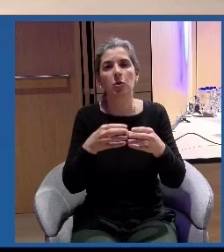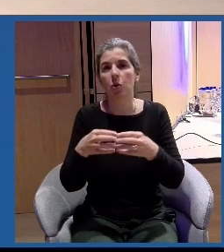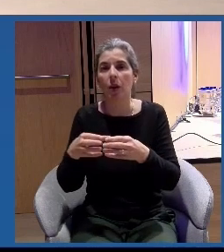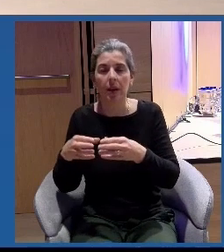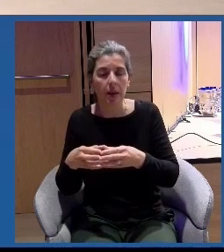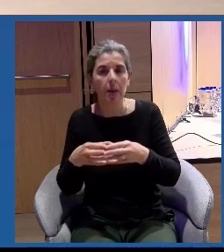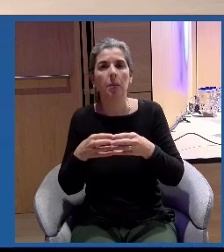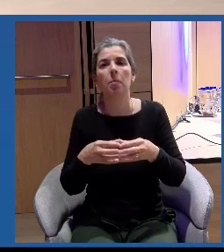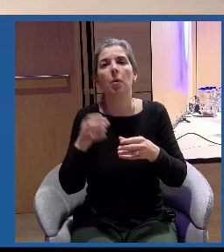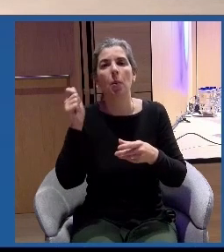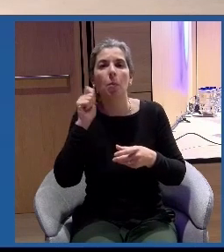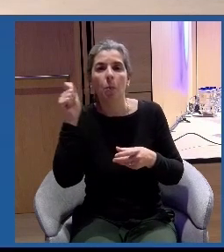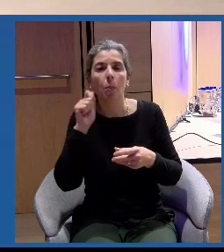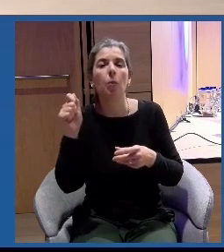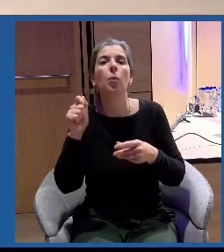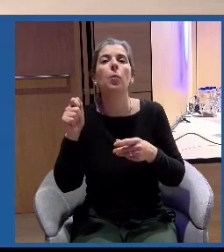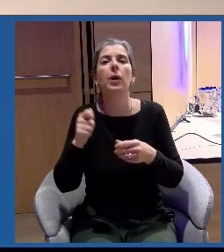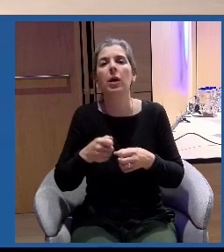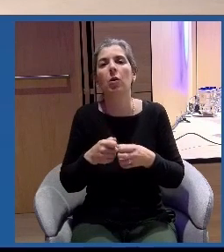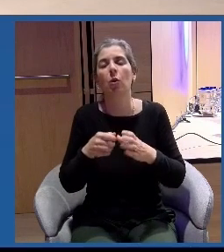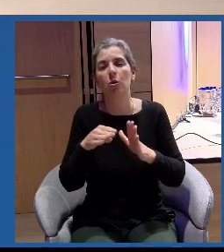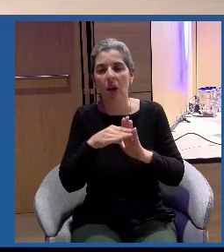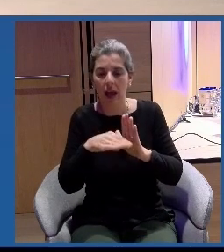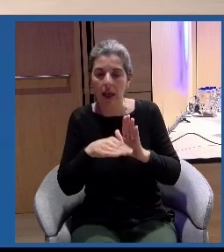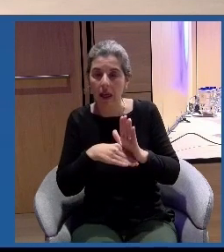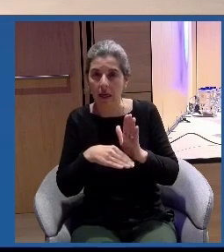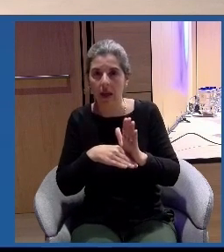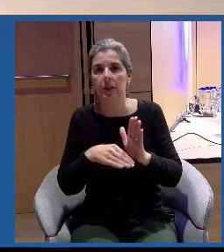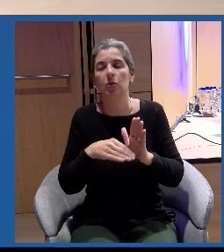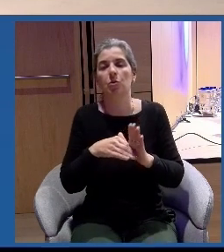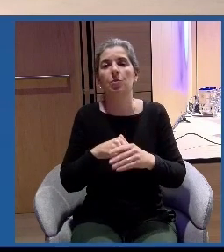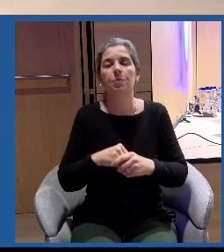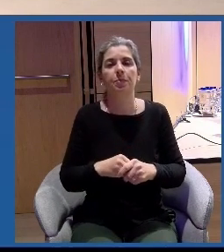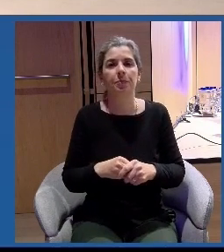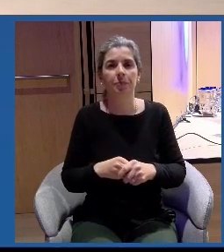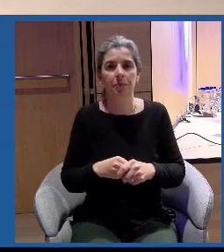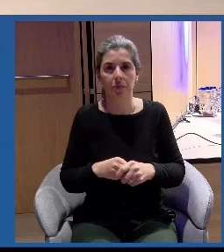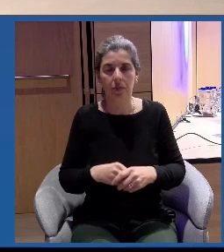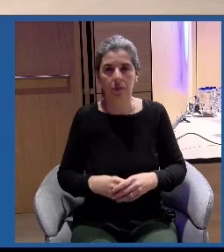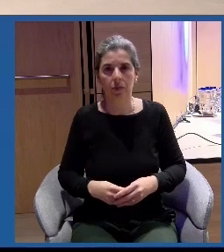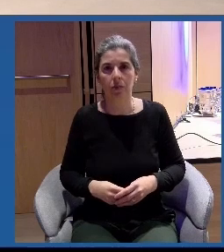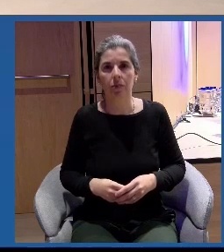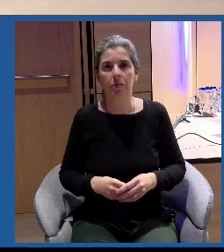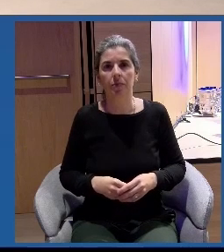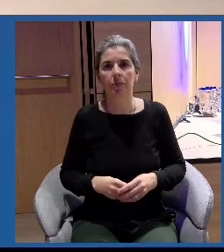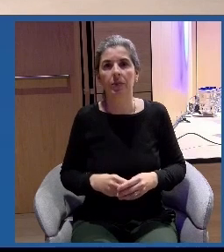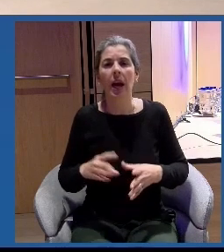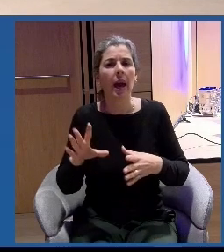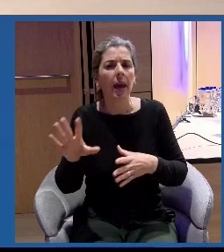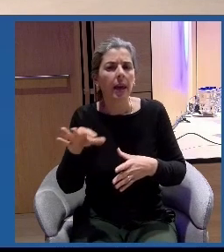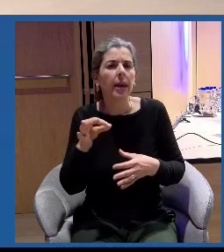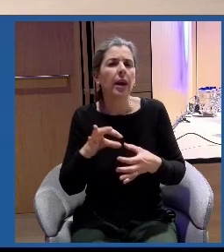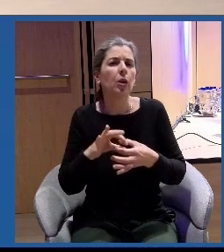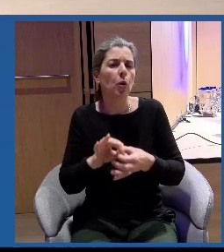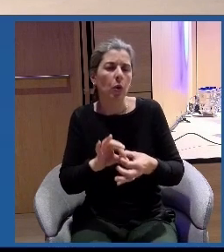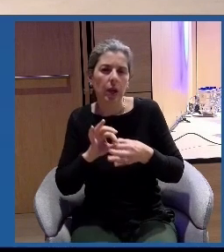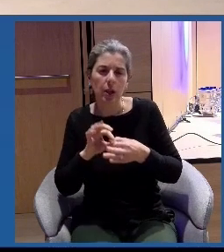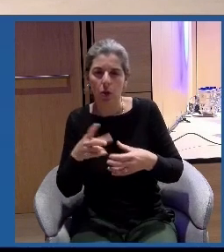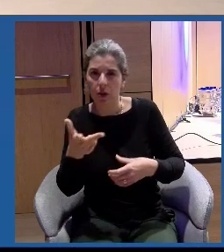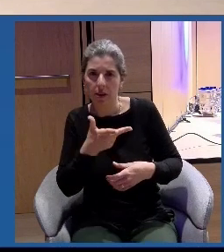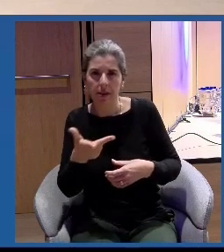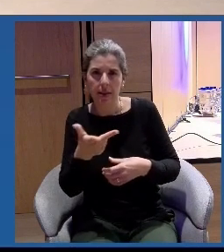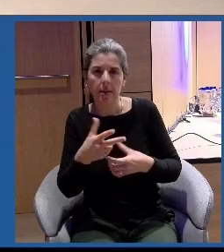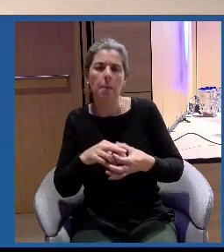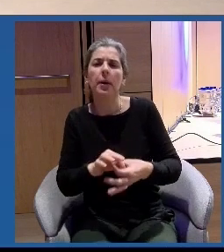electoral, de vinculación con el Estado, etc. ¿Y cómo se une, digamos, estos 3 aspectos, o por